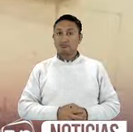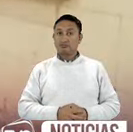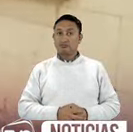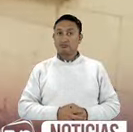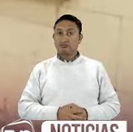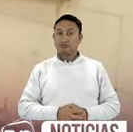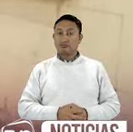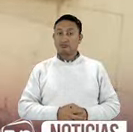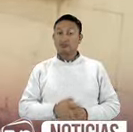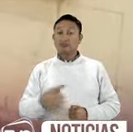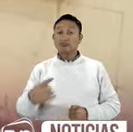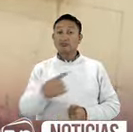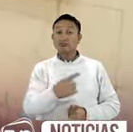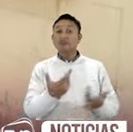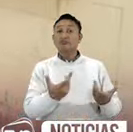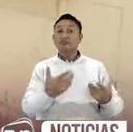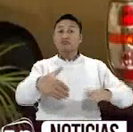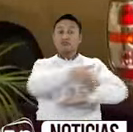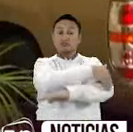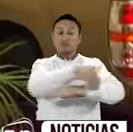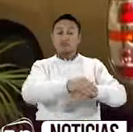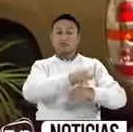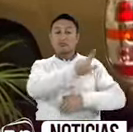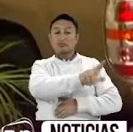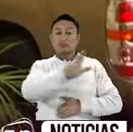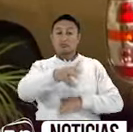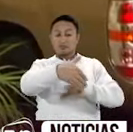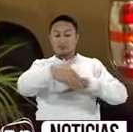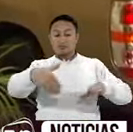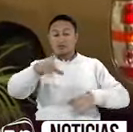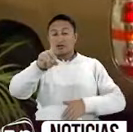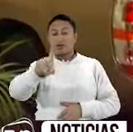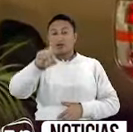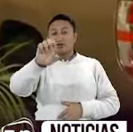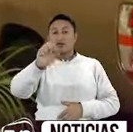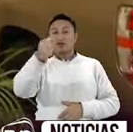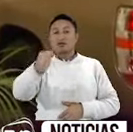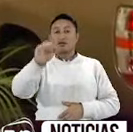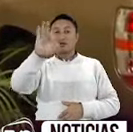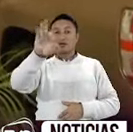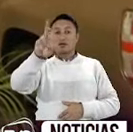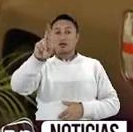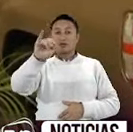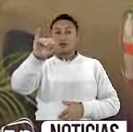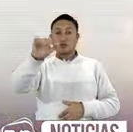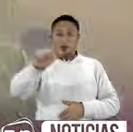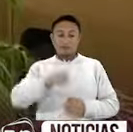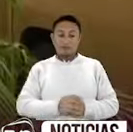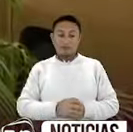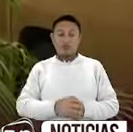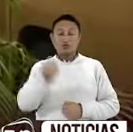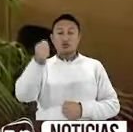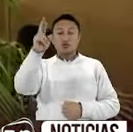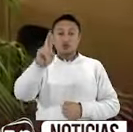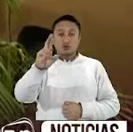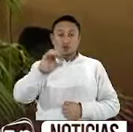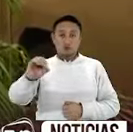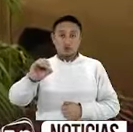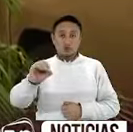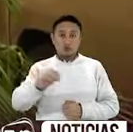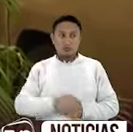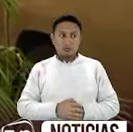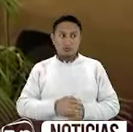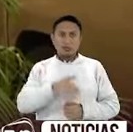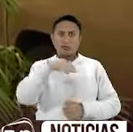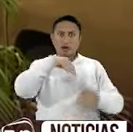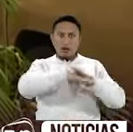El hecho violento se registró en las calles 33 y Camilo de Estruje, en el sur oeste de Guayaquil. La verdad, estaba lleno de personas